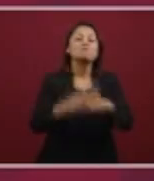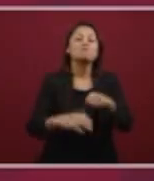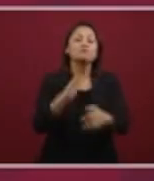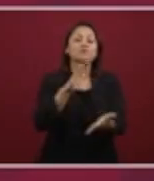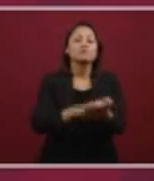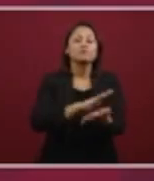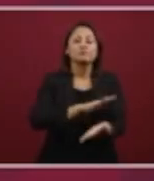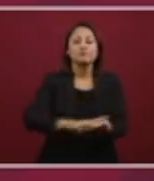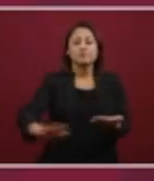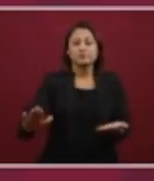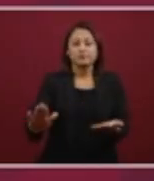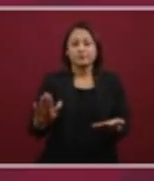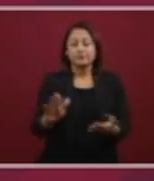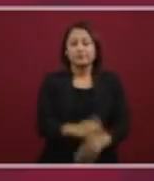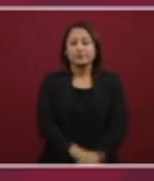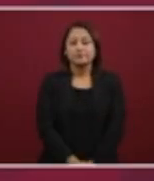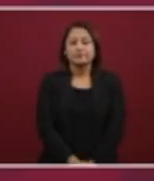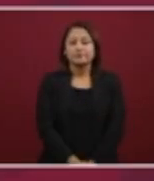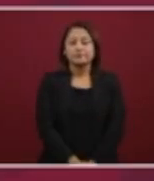Y